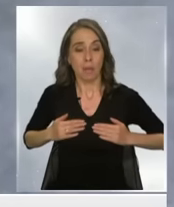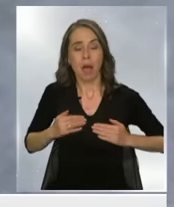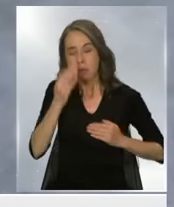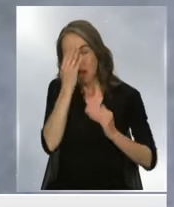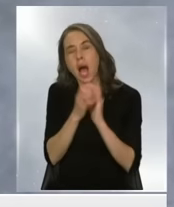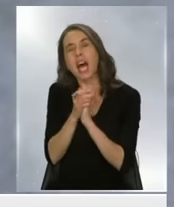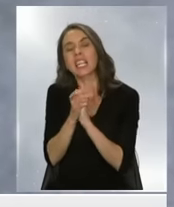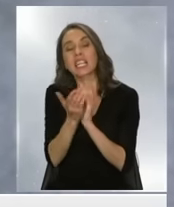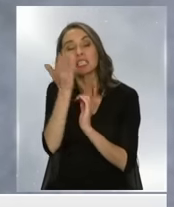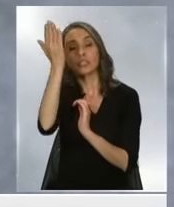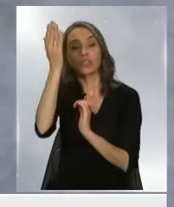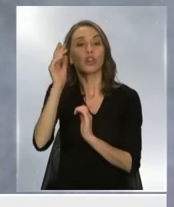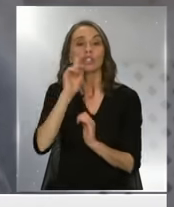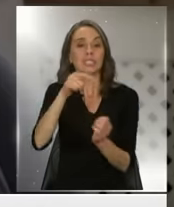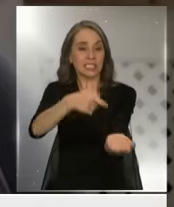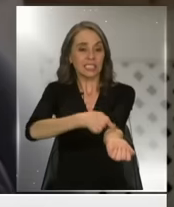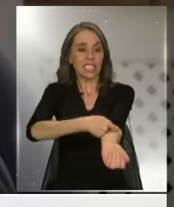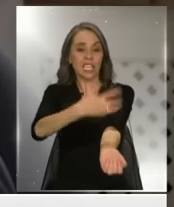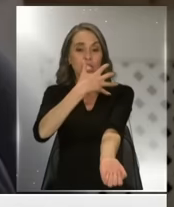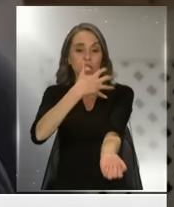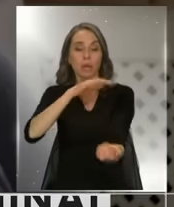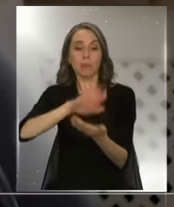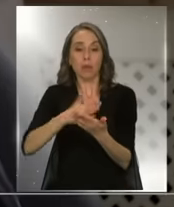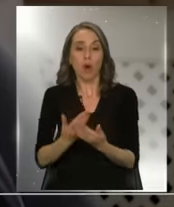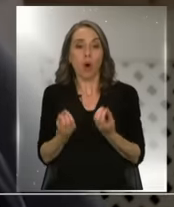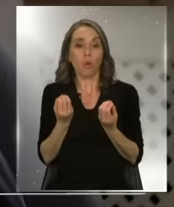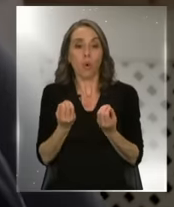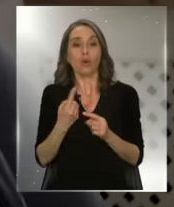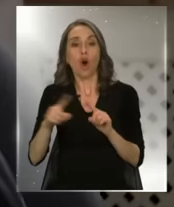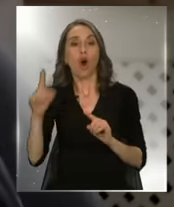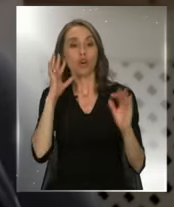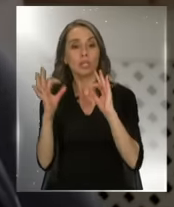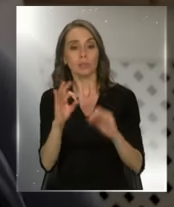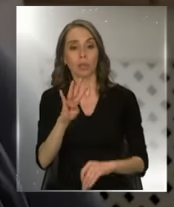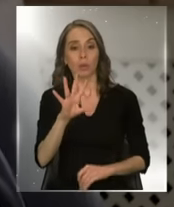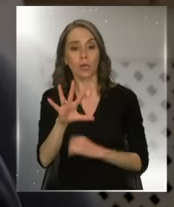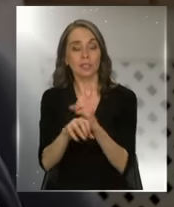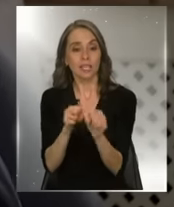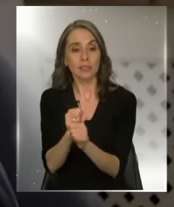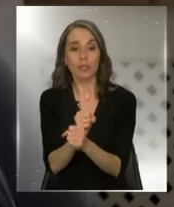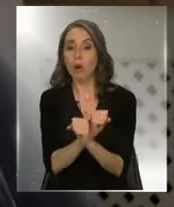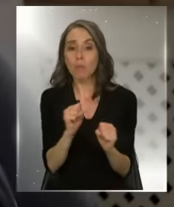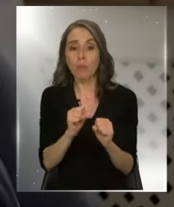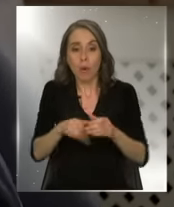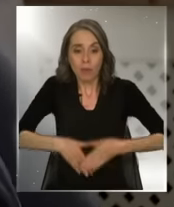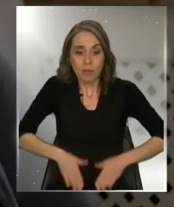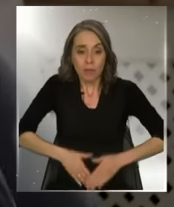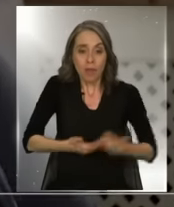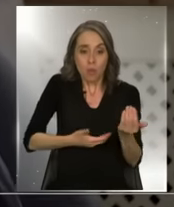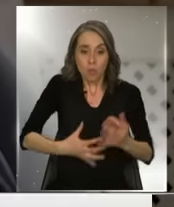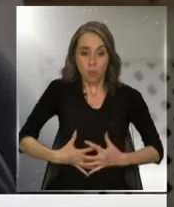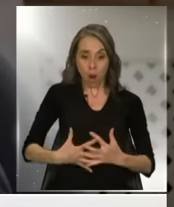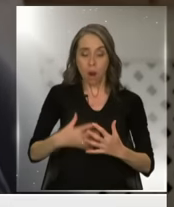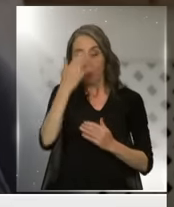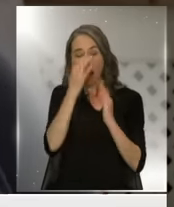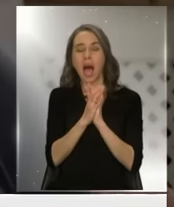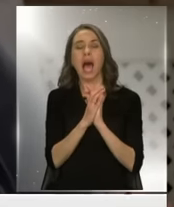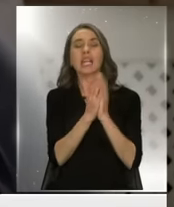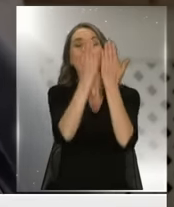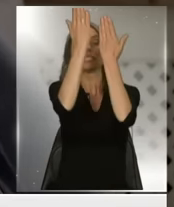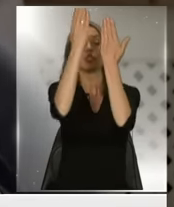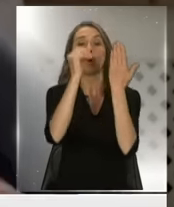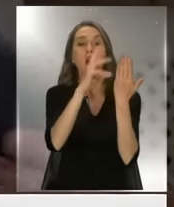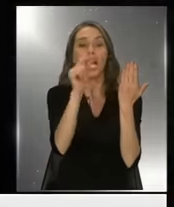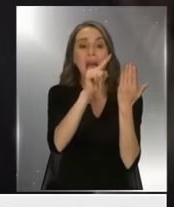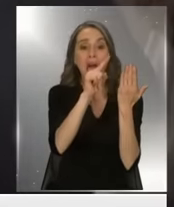rezó y sin quimioterapia se curó. Otra señora que tenía 45 años y no podía tener hijos rezó a Carlo y finalmente